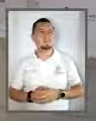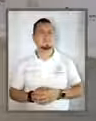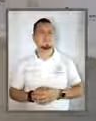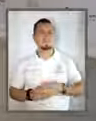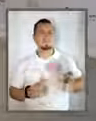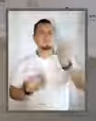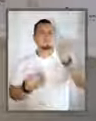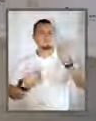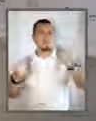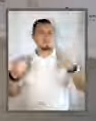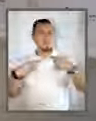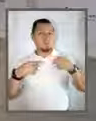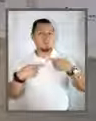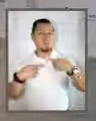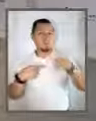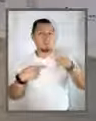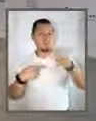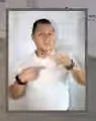El paciente